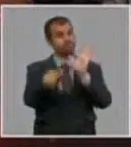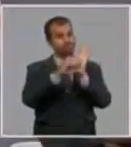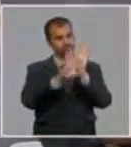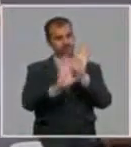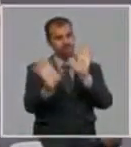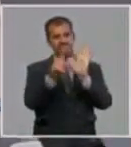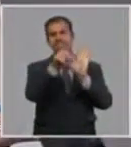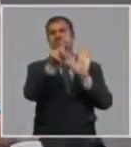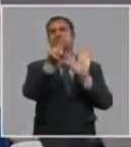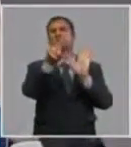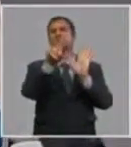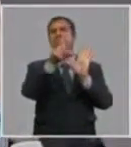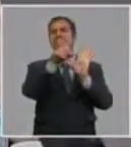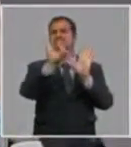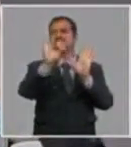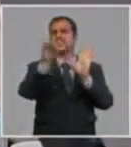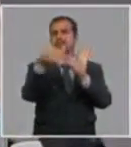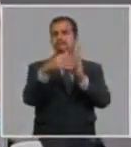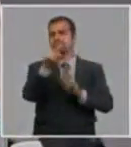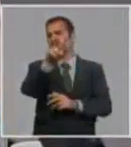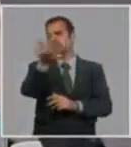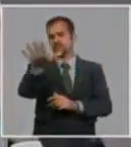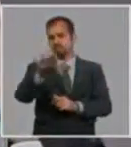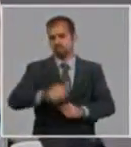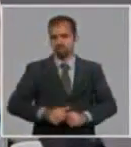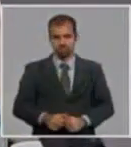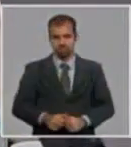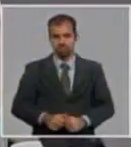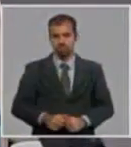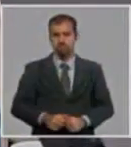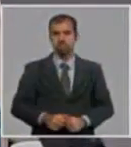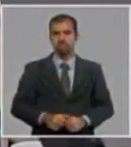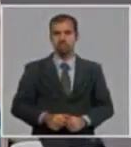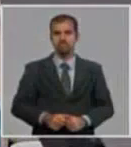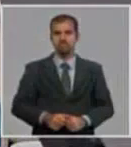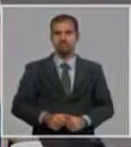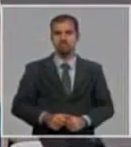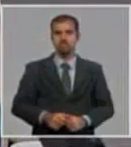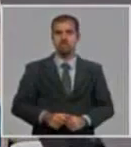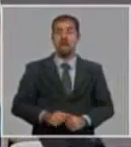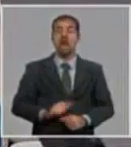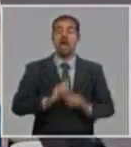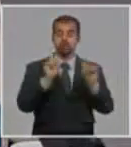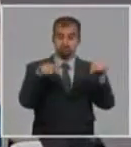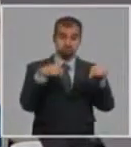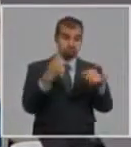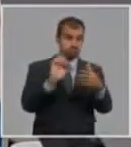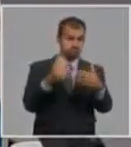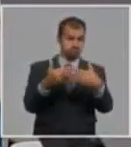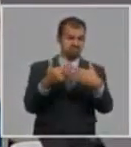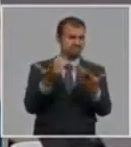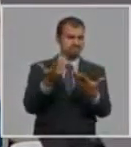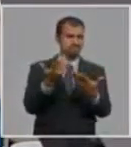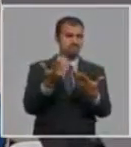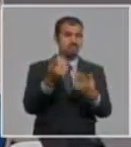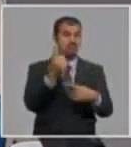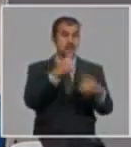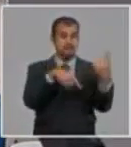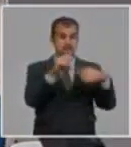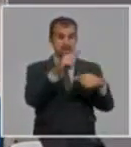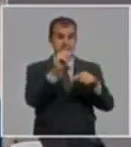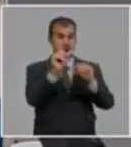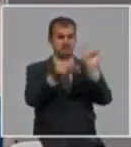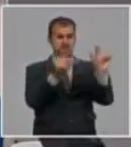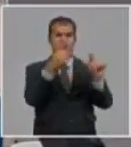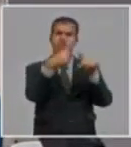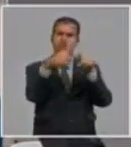17025. Igualmente, nosotros queríamos destacar que Biocen constituye la salida productiva de los principales productos de la biotecnología.